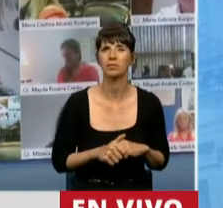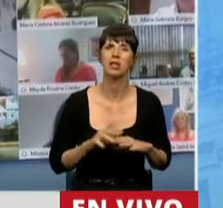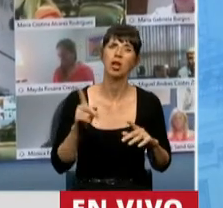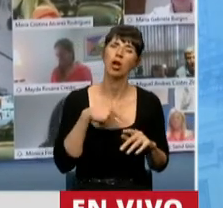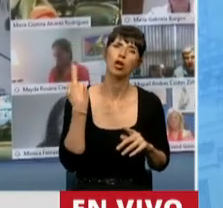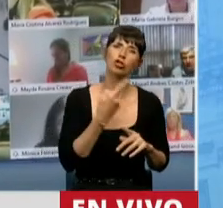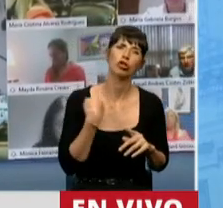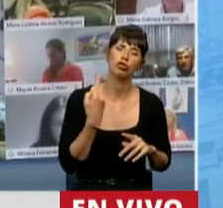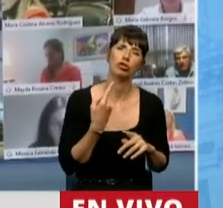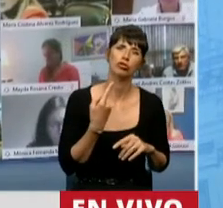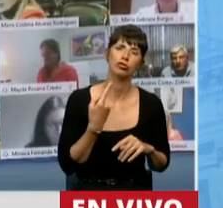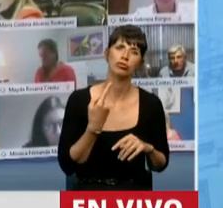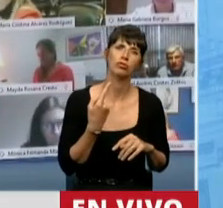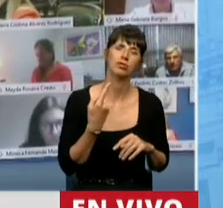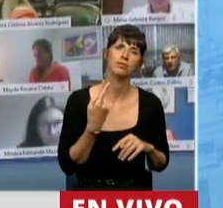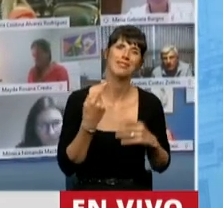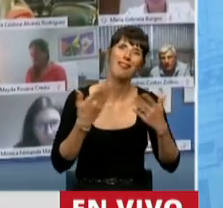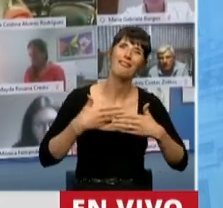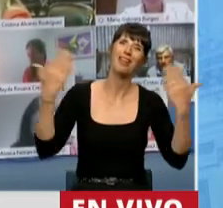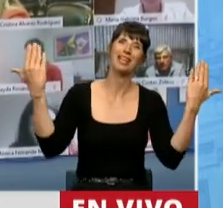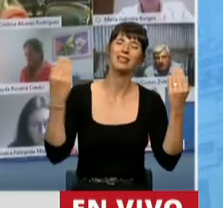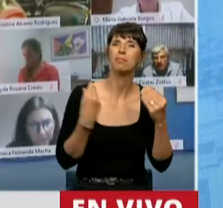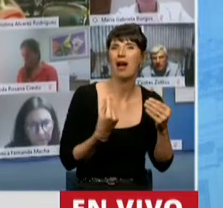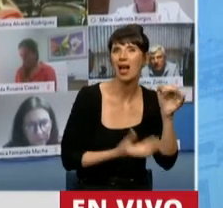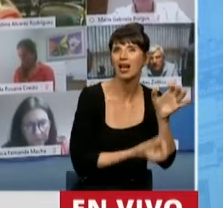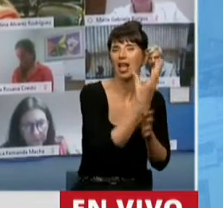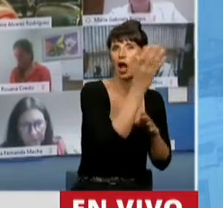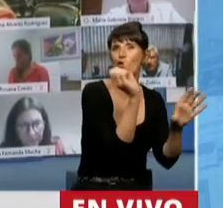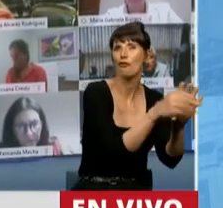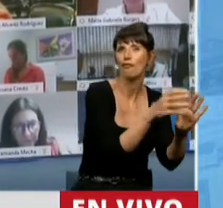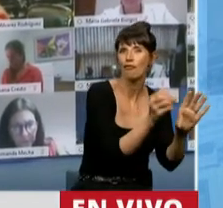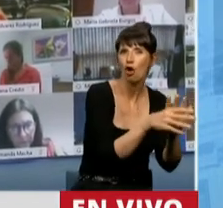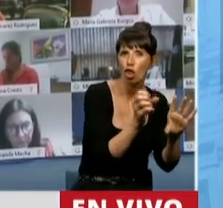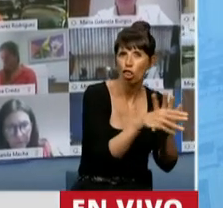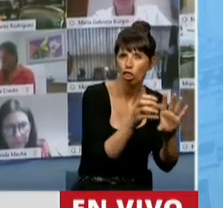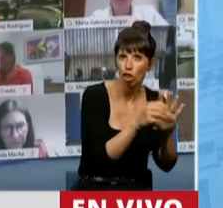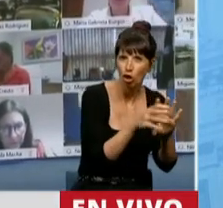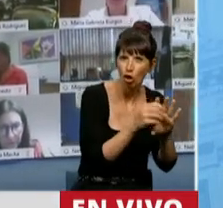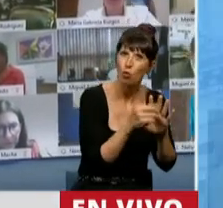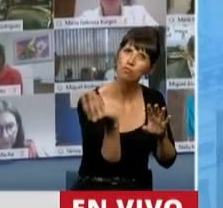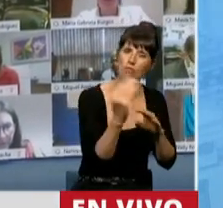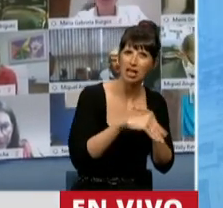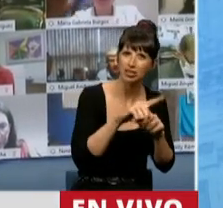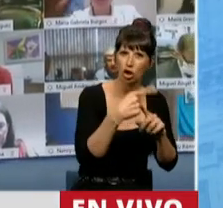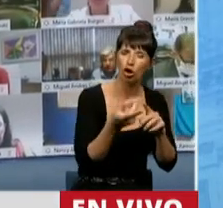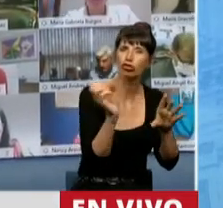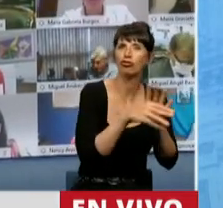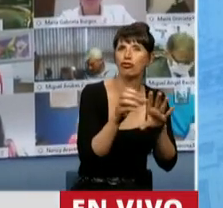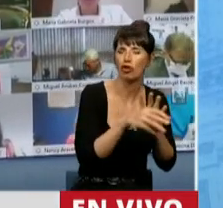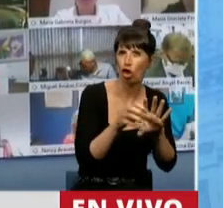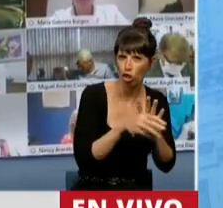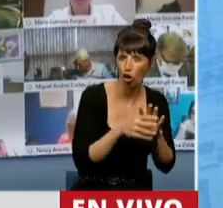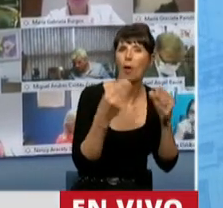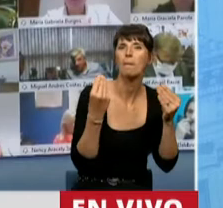de entusiasmo la creación del fondo fiduciario. Uno más, hemos visto